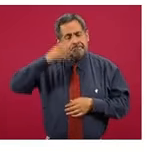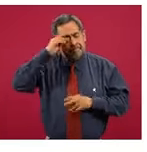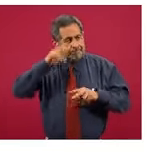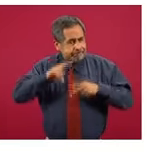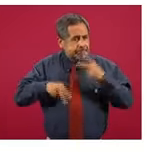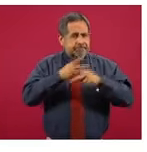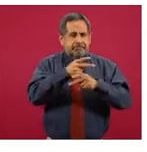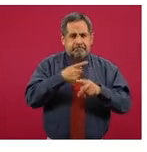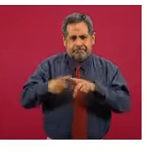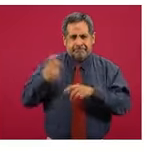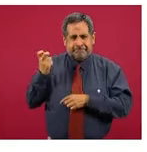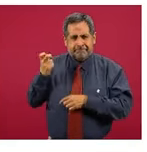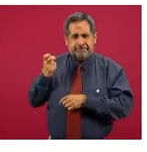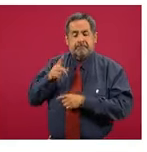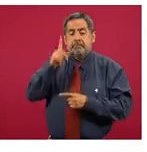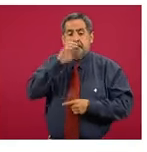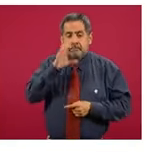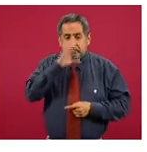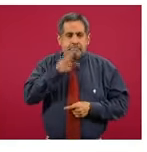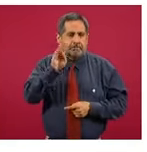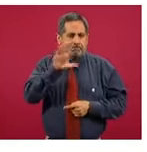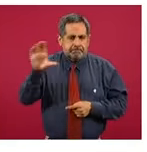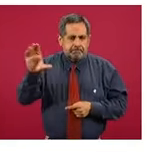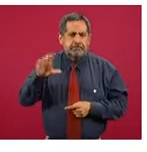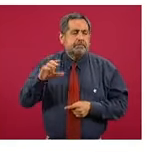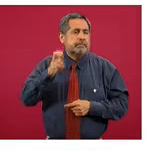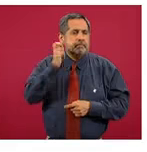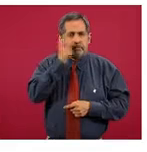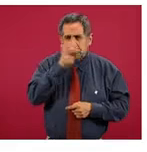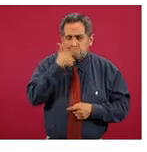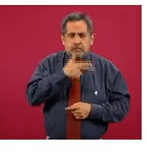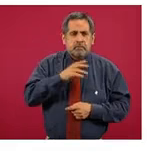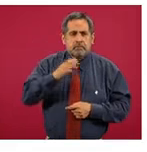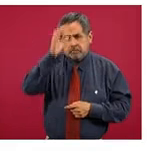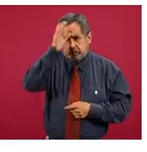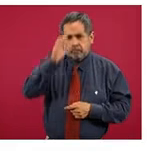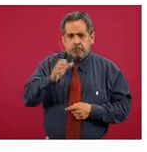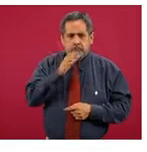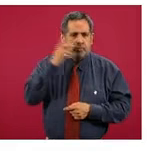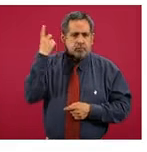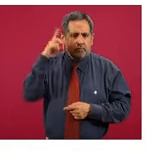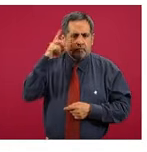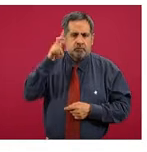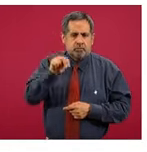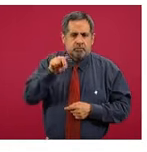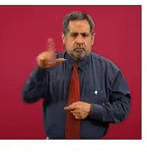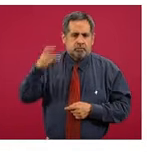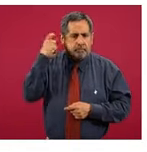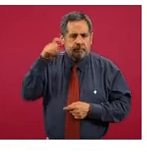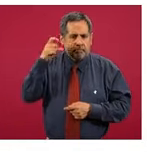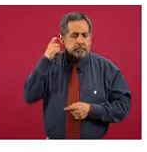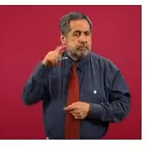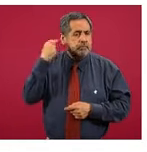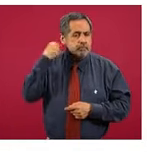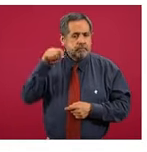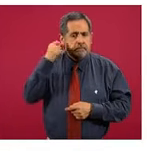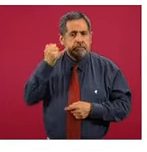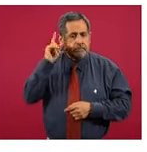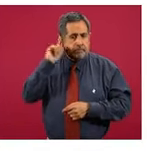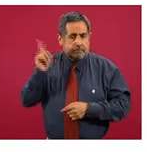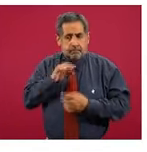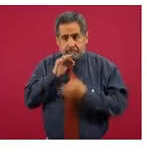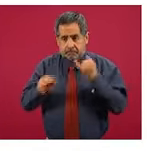especialmente en estos estados, Aguascalientes, Baja California, Chihuahua, Coahuila, Durango, Nuevo León, Querétaro, Tabasco y